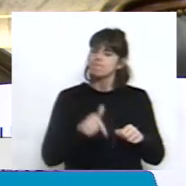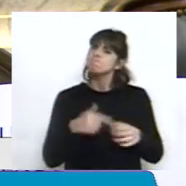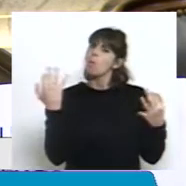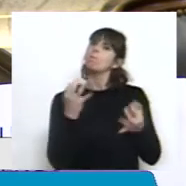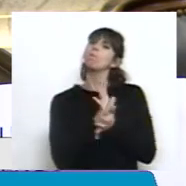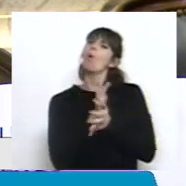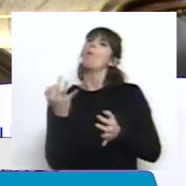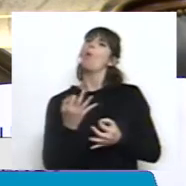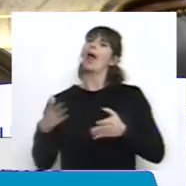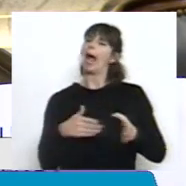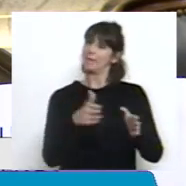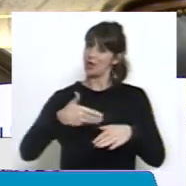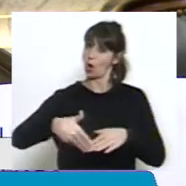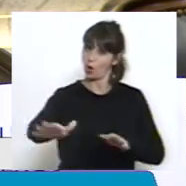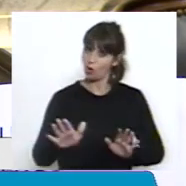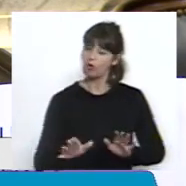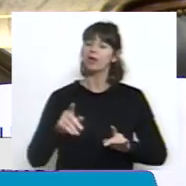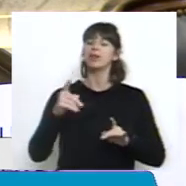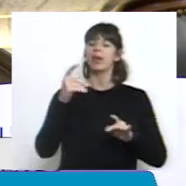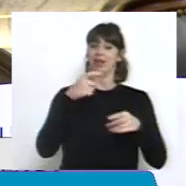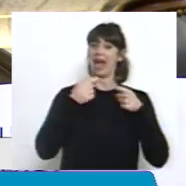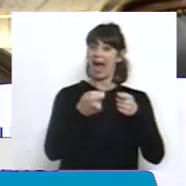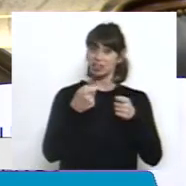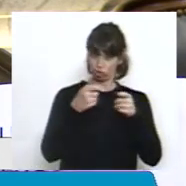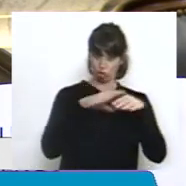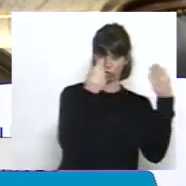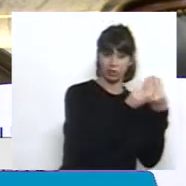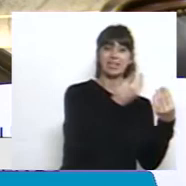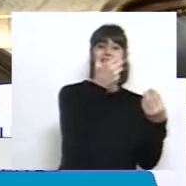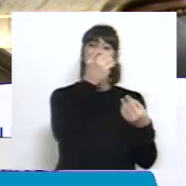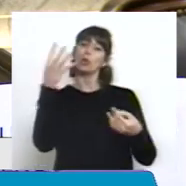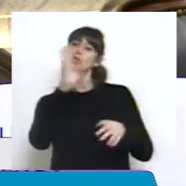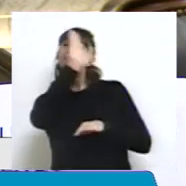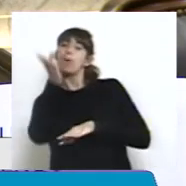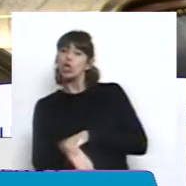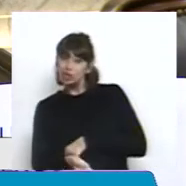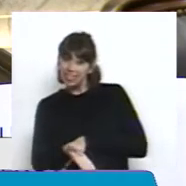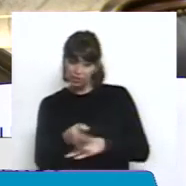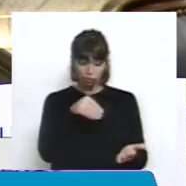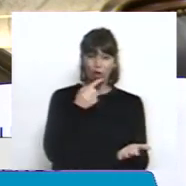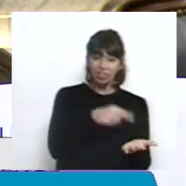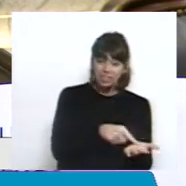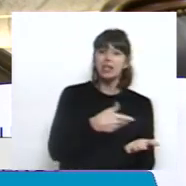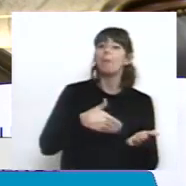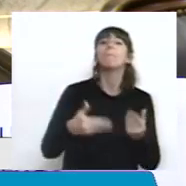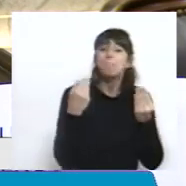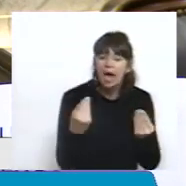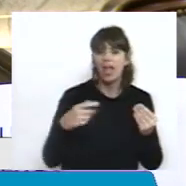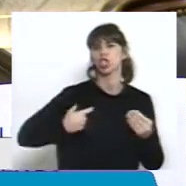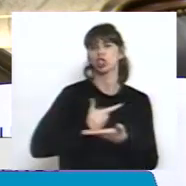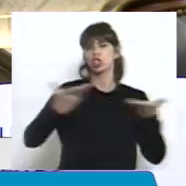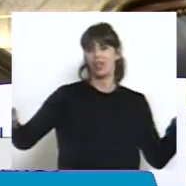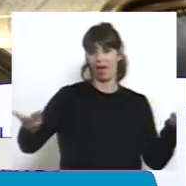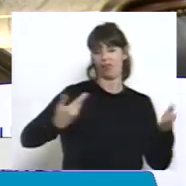rumbo. El 64% del gasto va a ser destinado a servicios sociales, es decir, a la